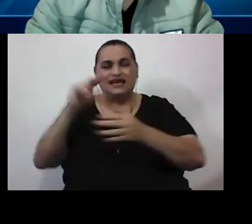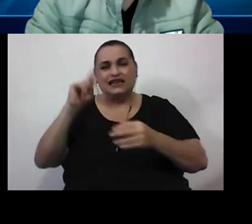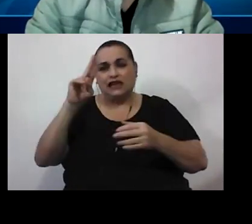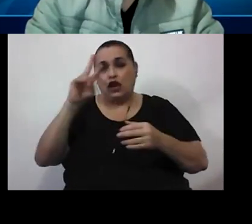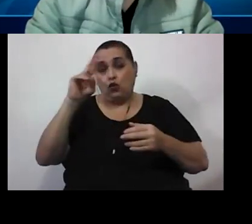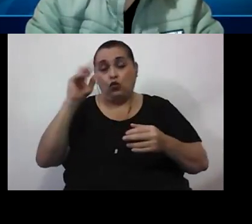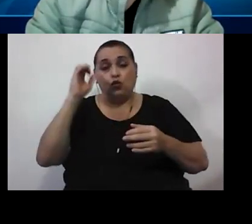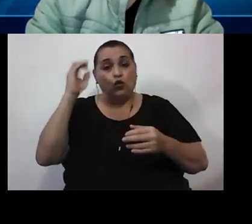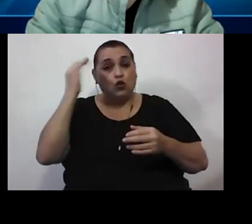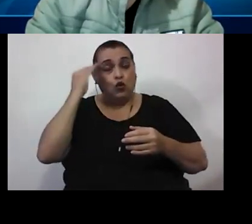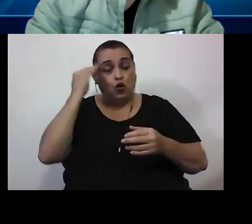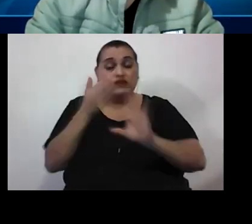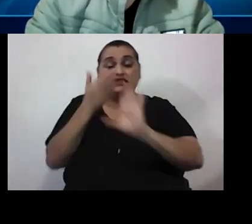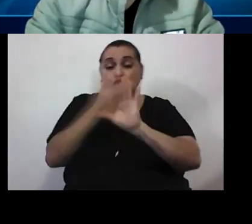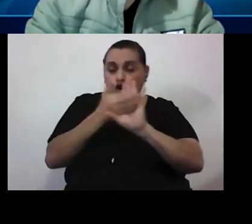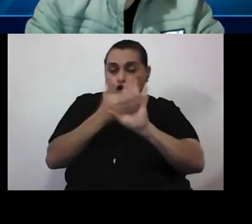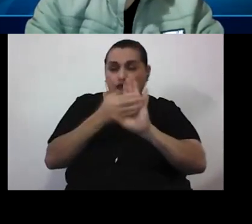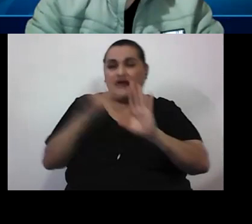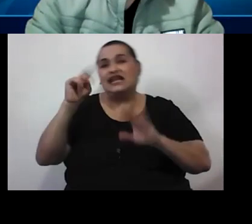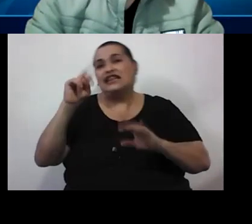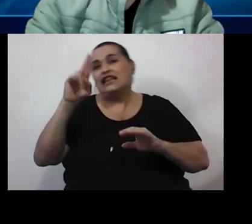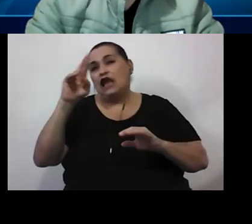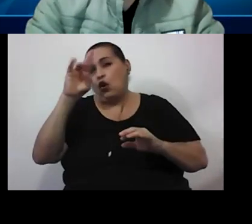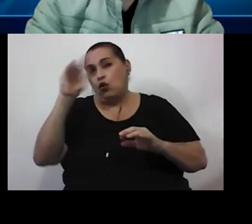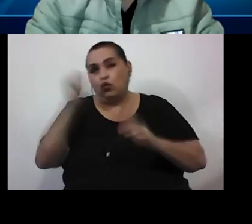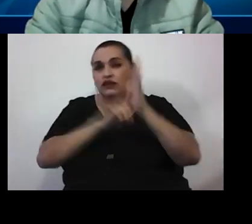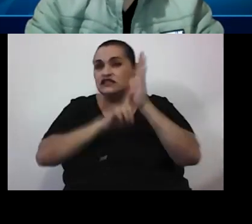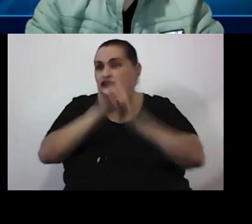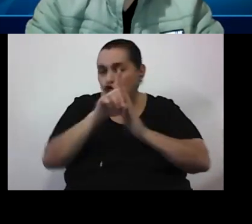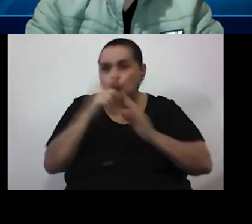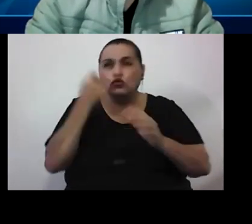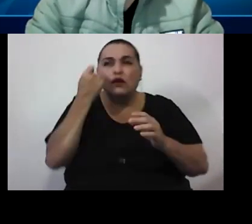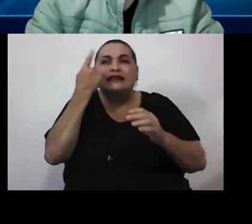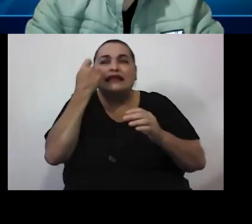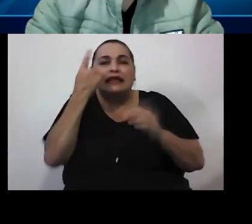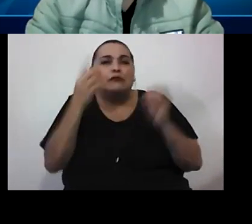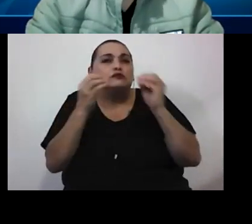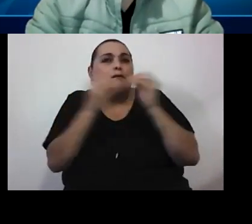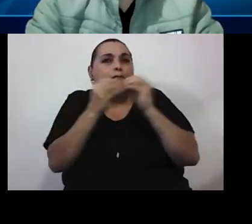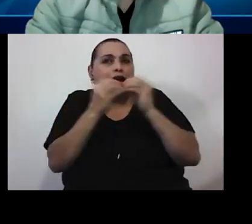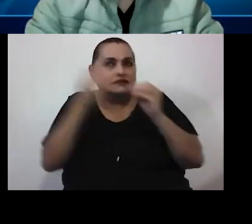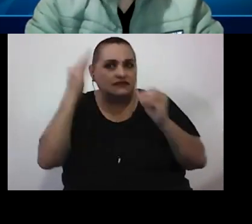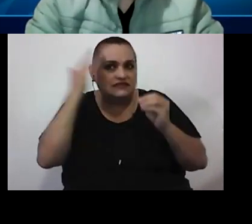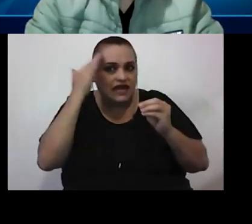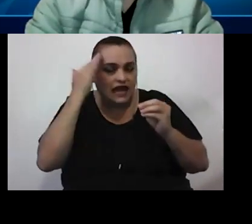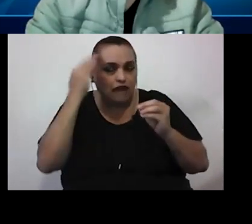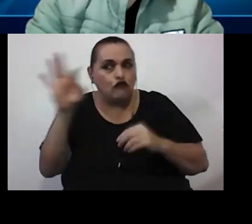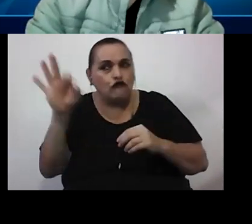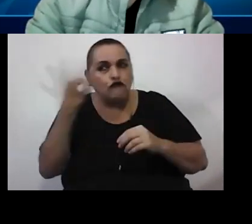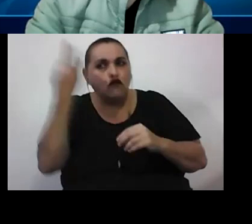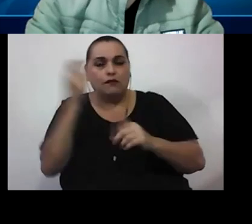neuropsicológicas de neurodesarrollo. Cada vez entendemos más el cerebro, cada vez encontramos formas más